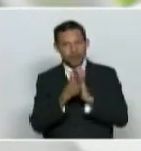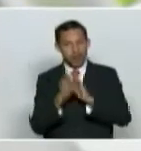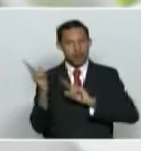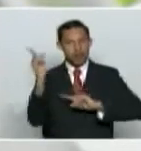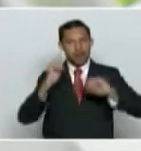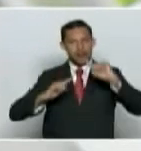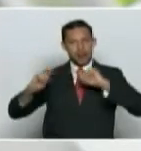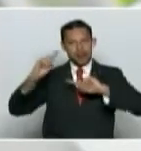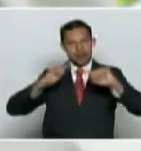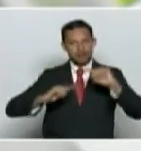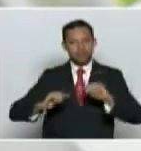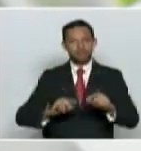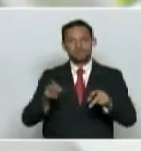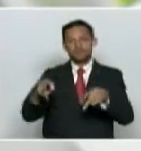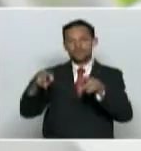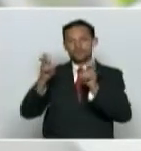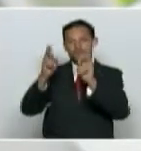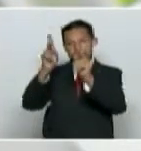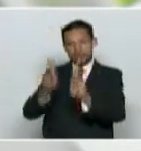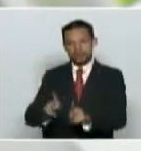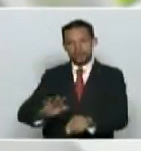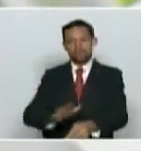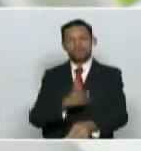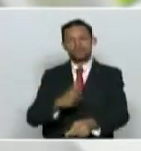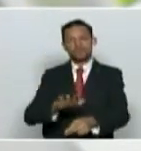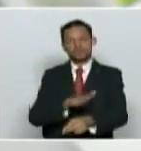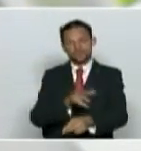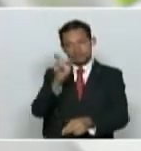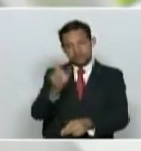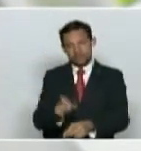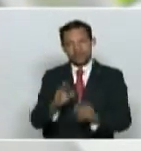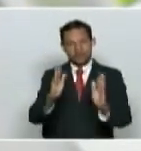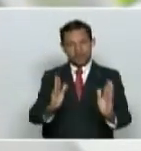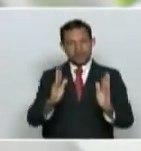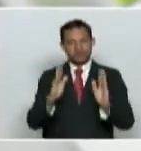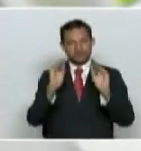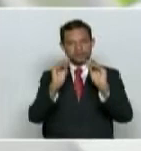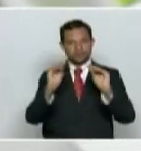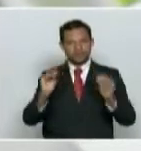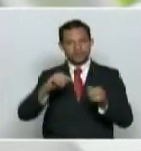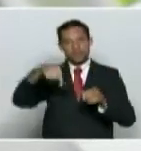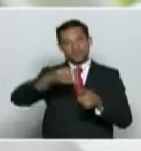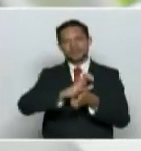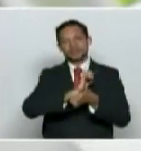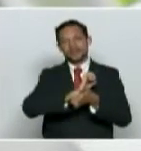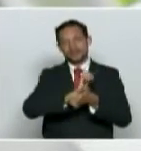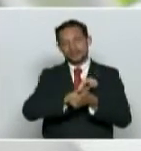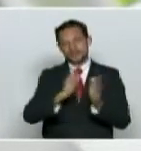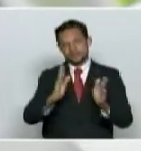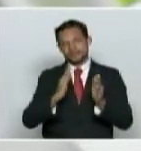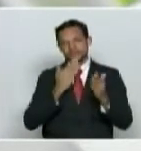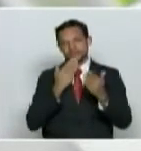voz de la música popular, solo por Telecafé. Muy pendientes aquí de Telecafé.